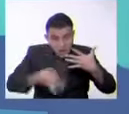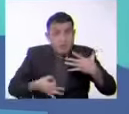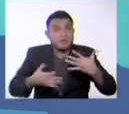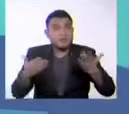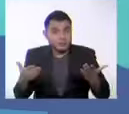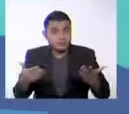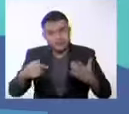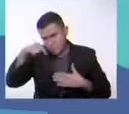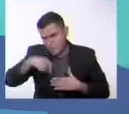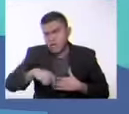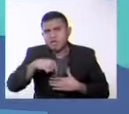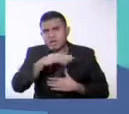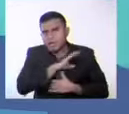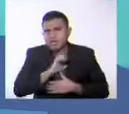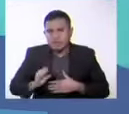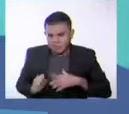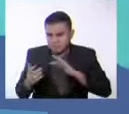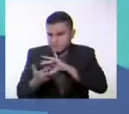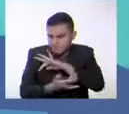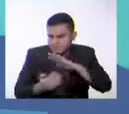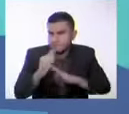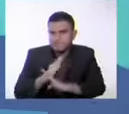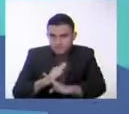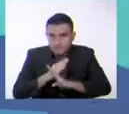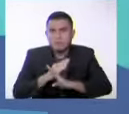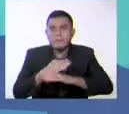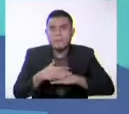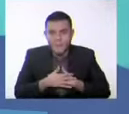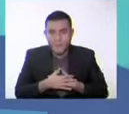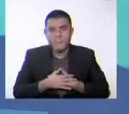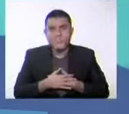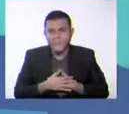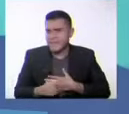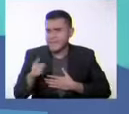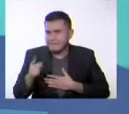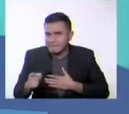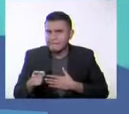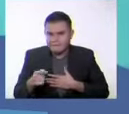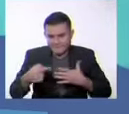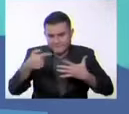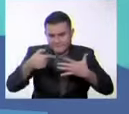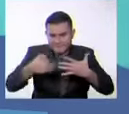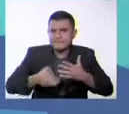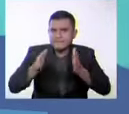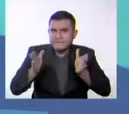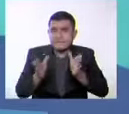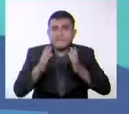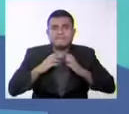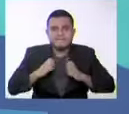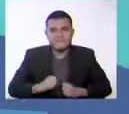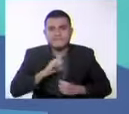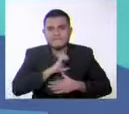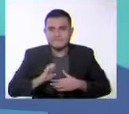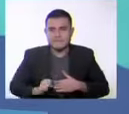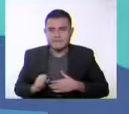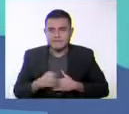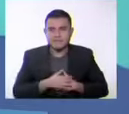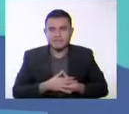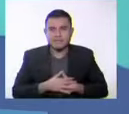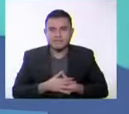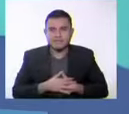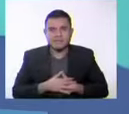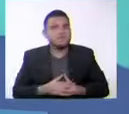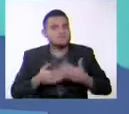caso de El Salvador, que tenemos una ley de medio ambiente que está regulada y respaldada por el Estado salvadoreño y que, como